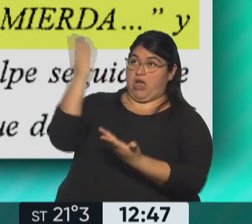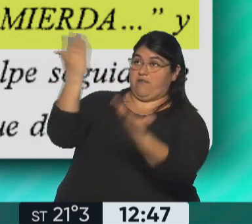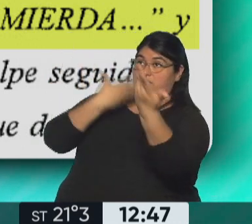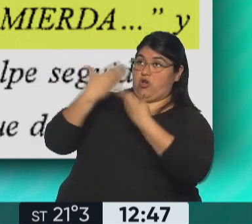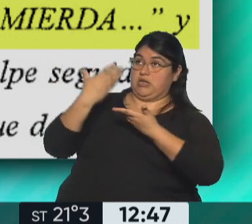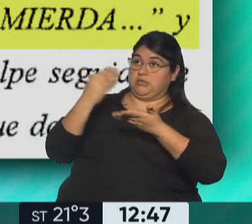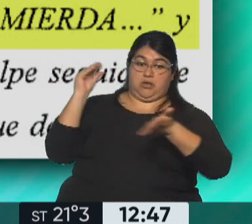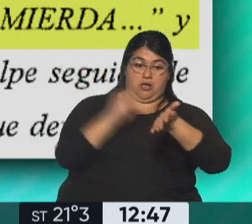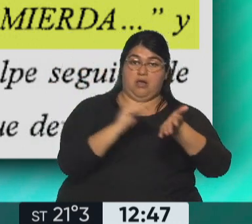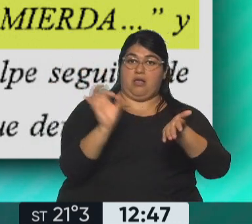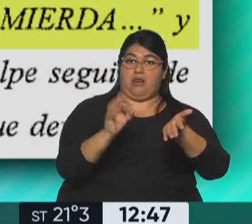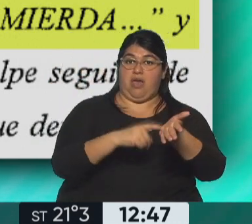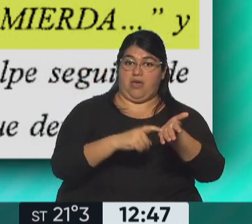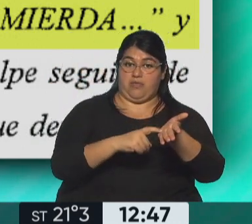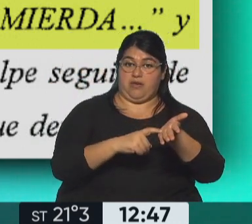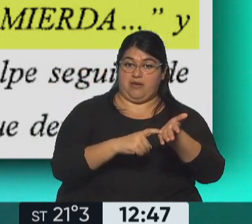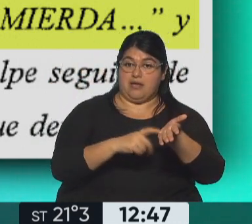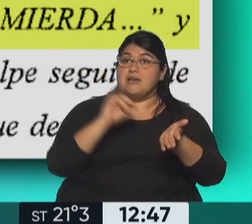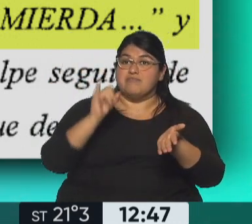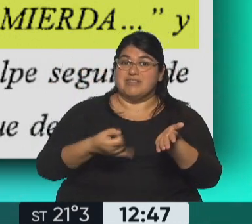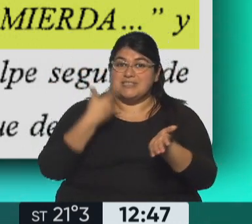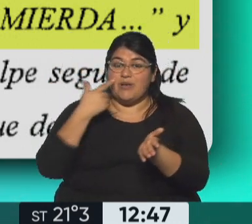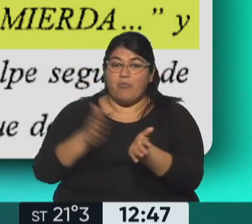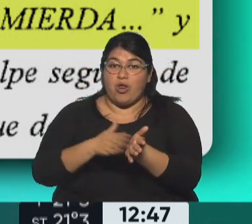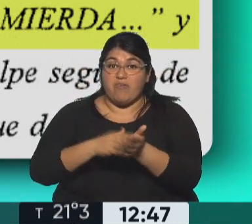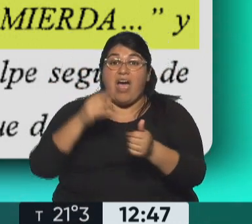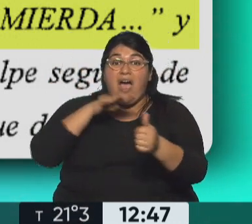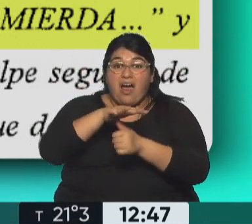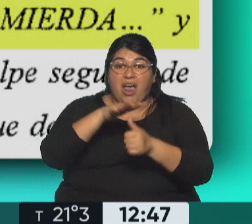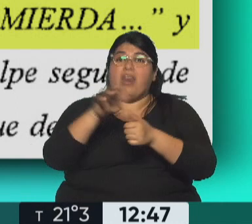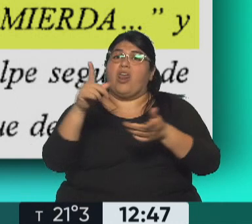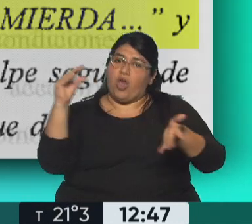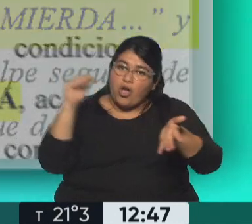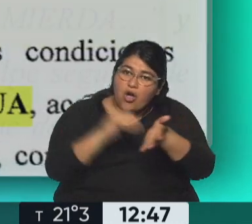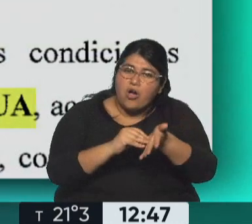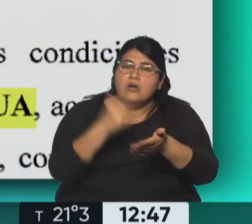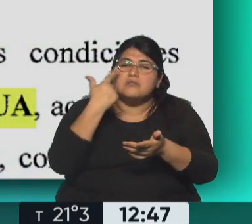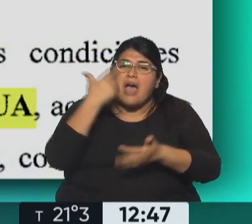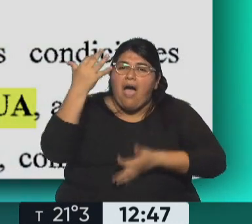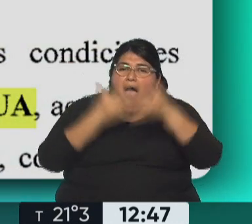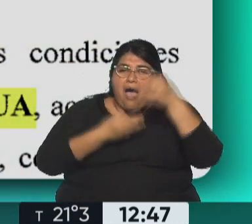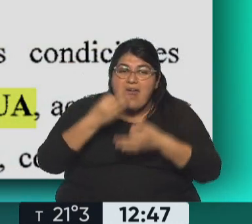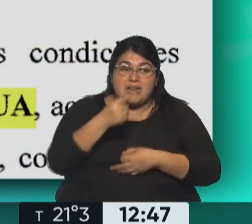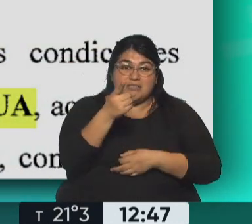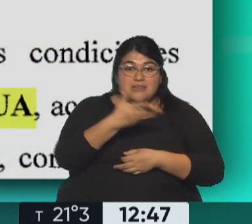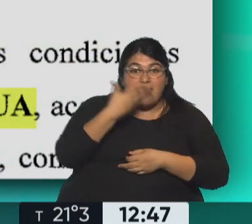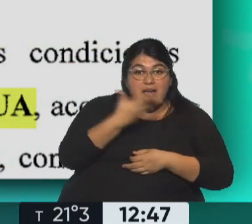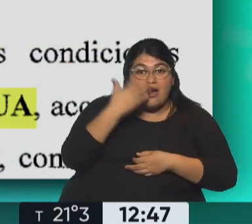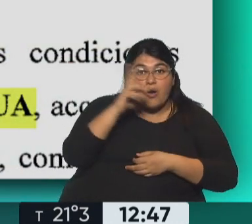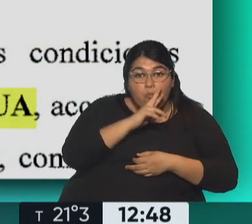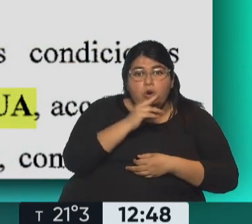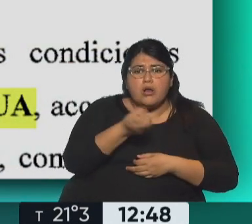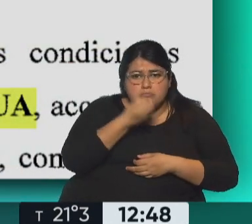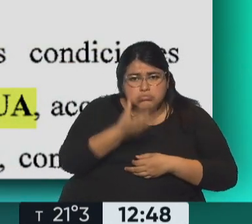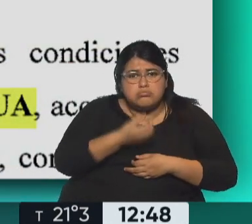el tribunal, en realidad sí estaba probada, porque la perspectiva de género lo que obliga es a entender el relato de la víctima, que lo dijo en el